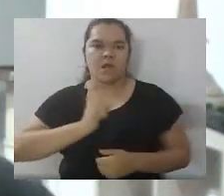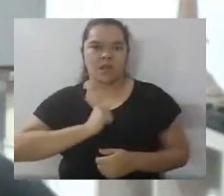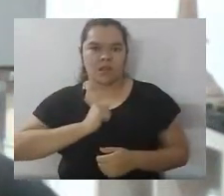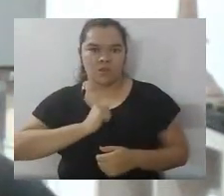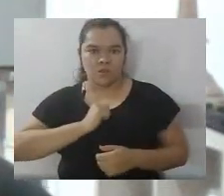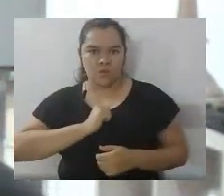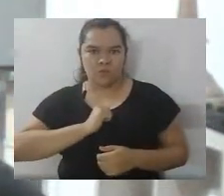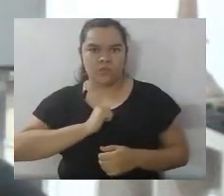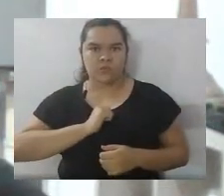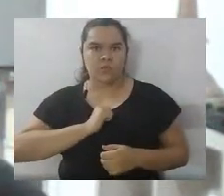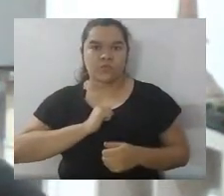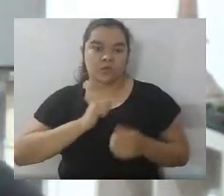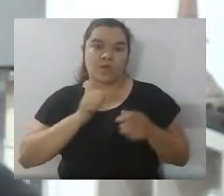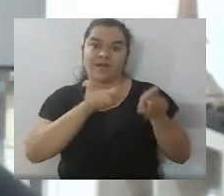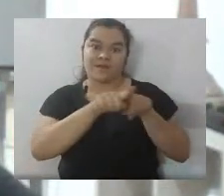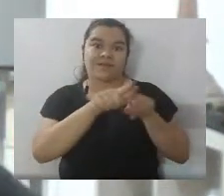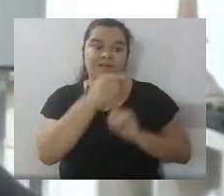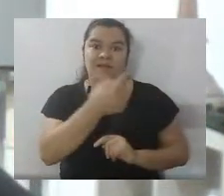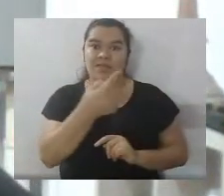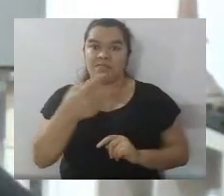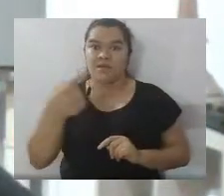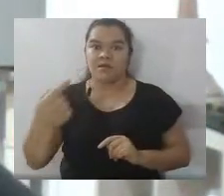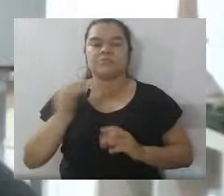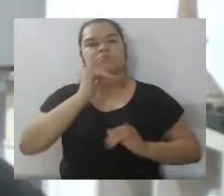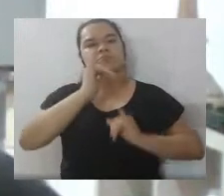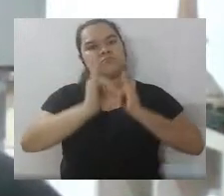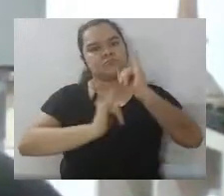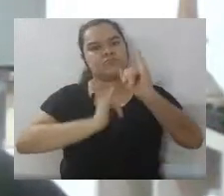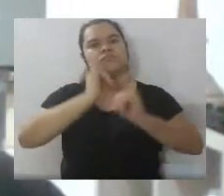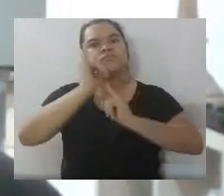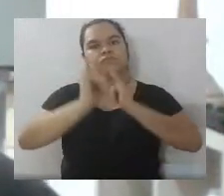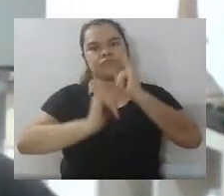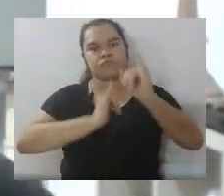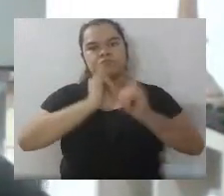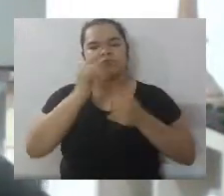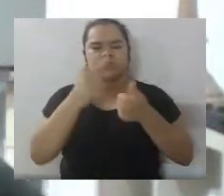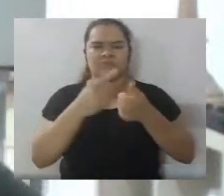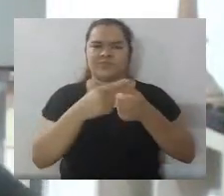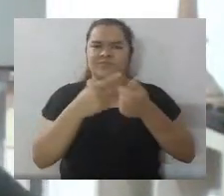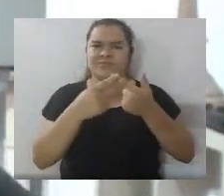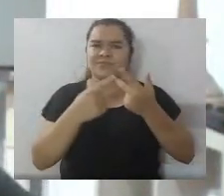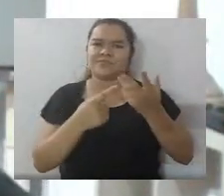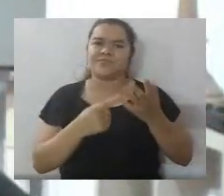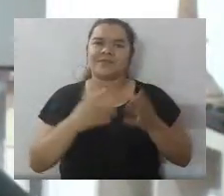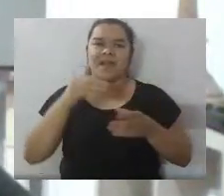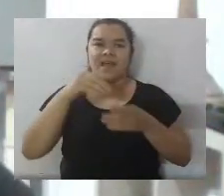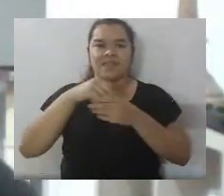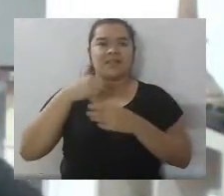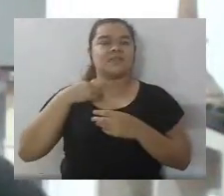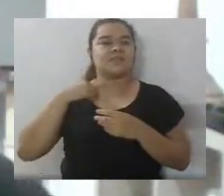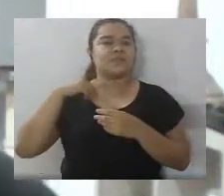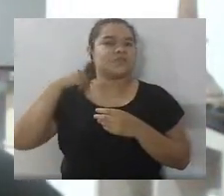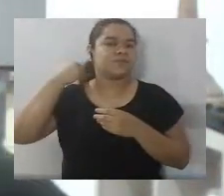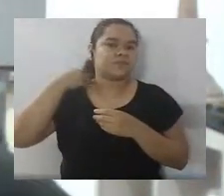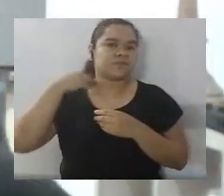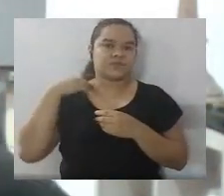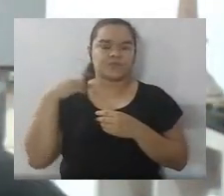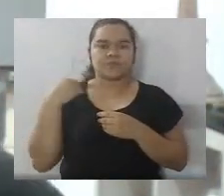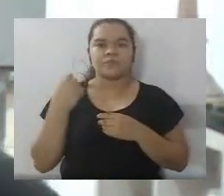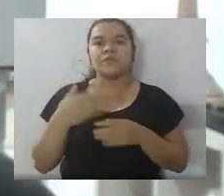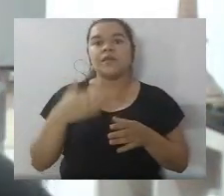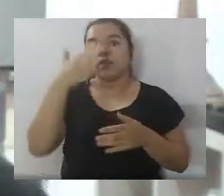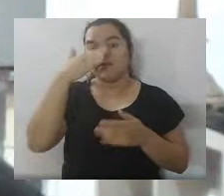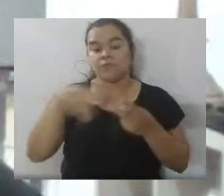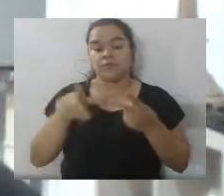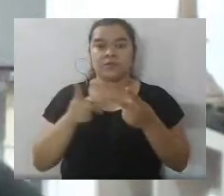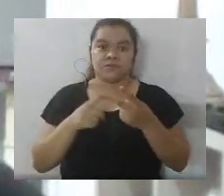estudiantes referentes de estas carreras comentándonos todo lo que tiene que ver con la vida en Facena. Y en